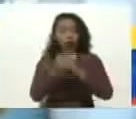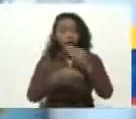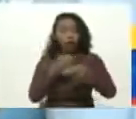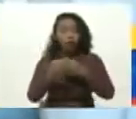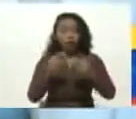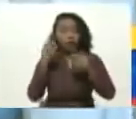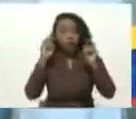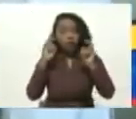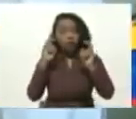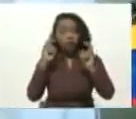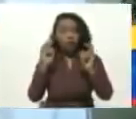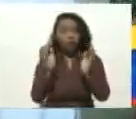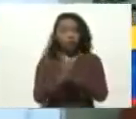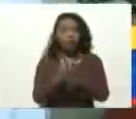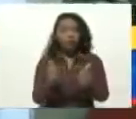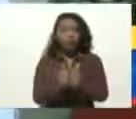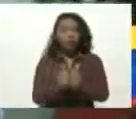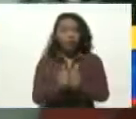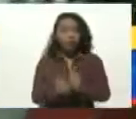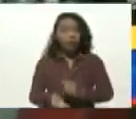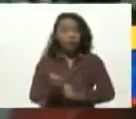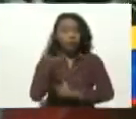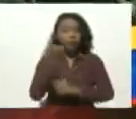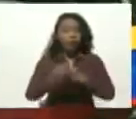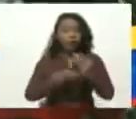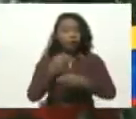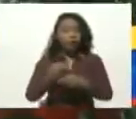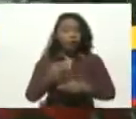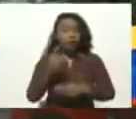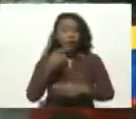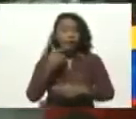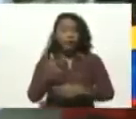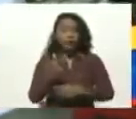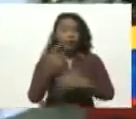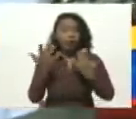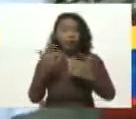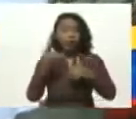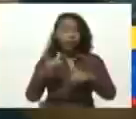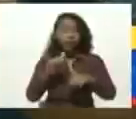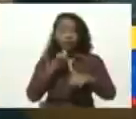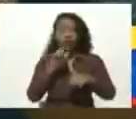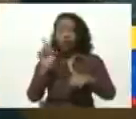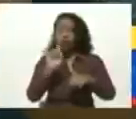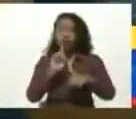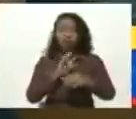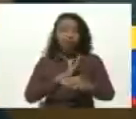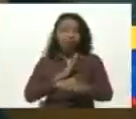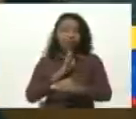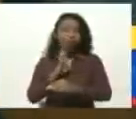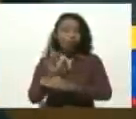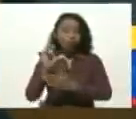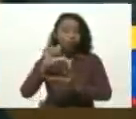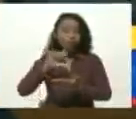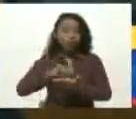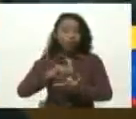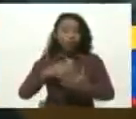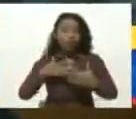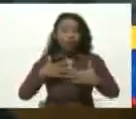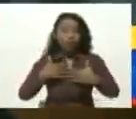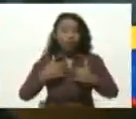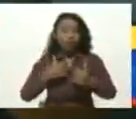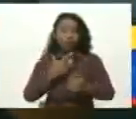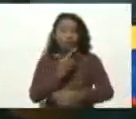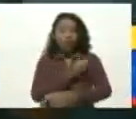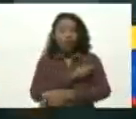caso del estado de Anzoátegui. Es importante, presidente, también destacar que a quienes no están acudiendo a los centros de vacunación, bueno, los